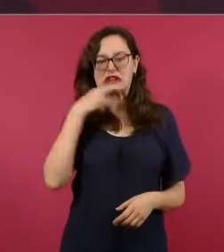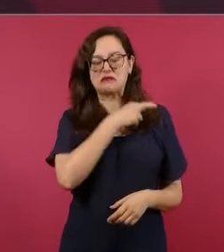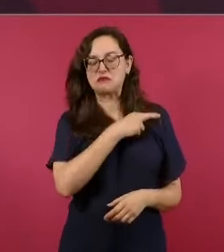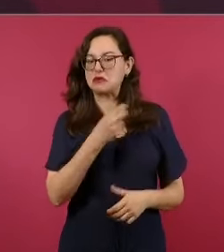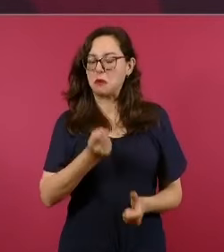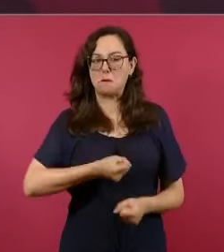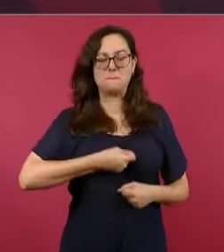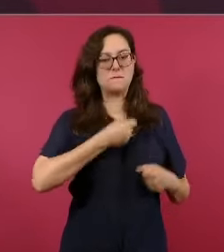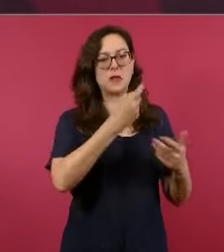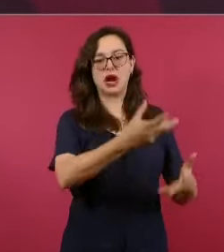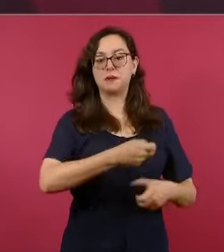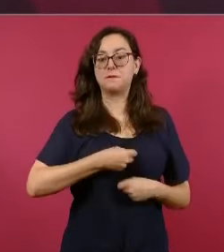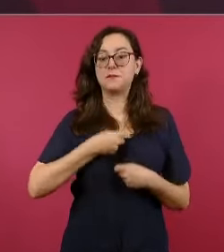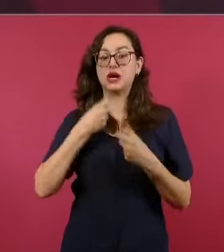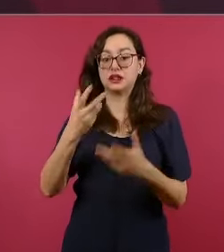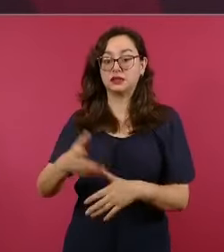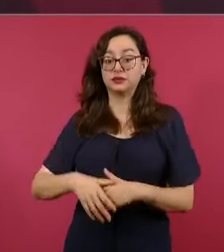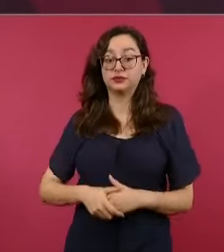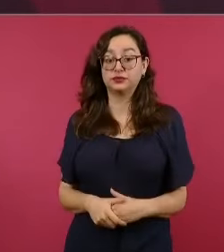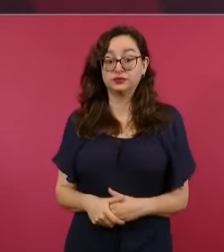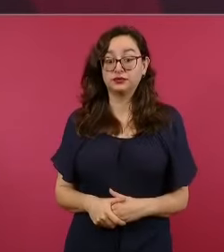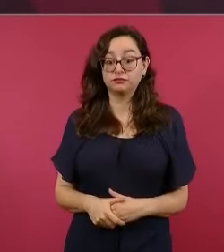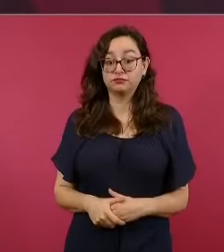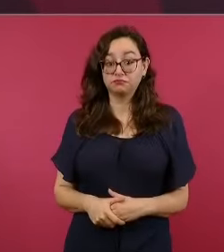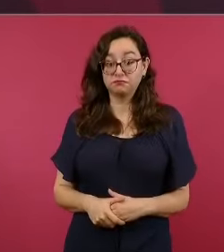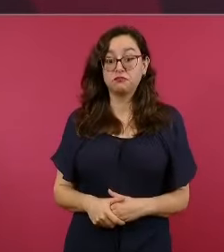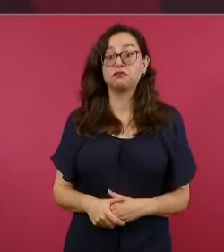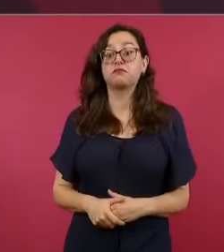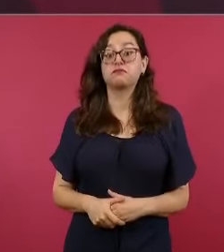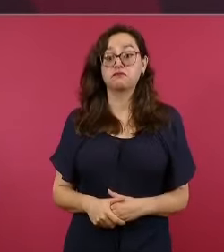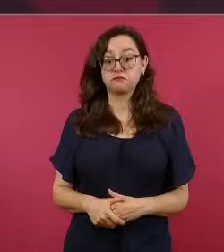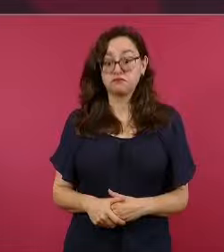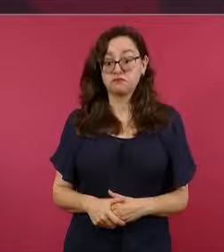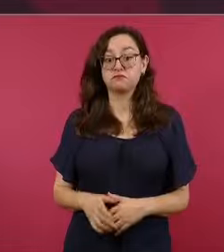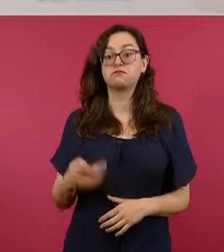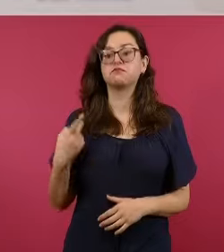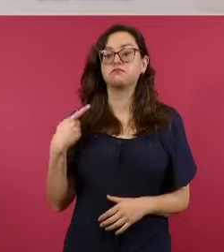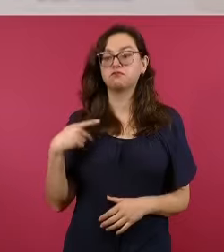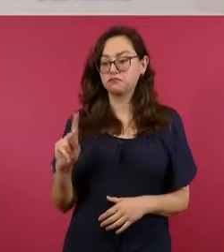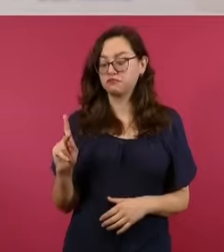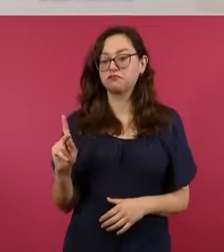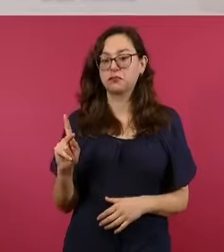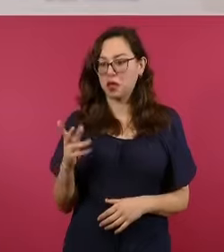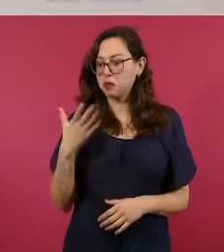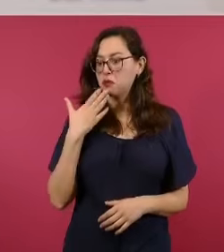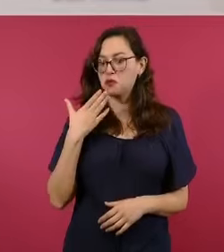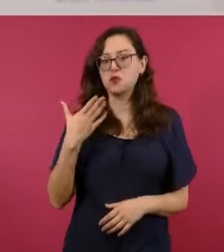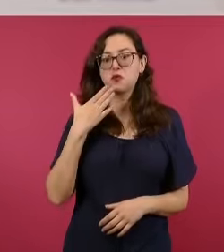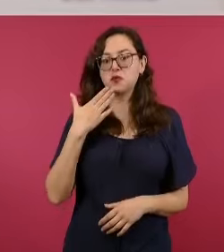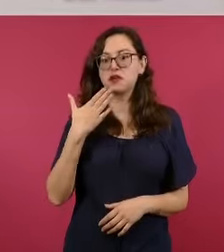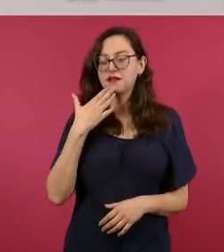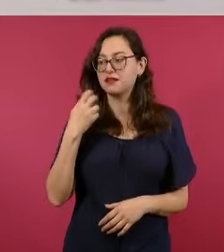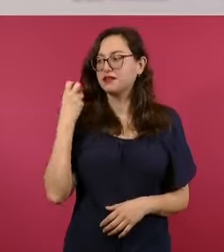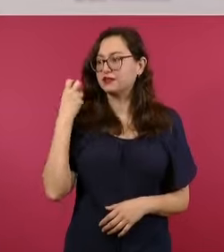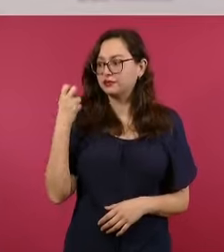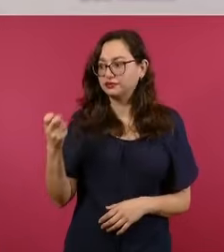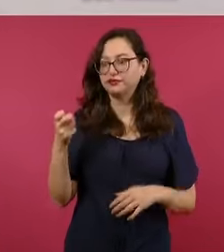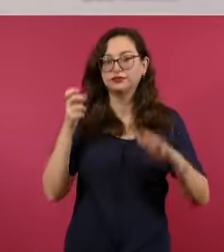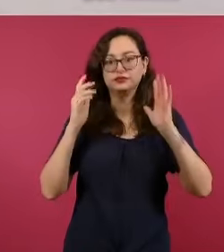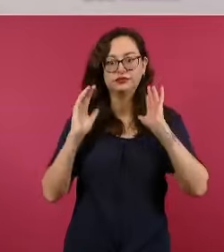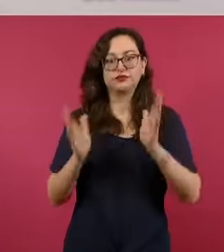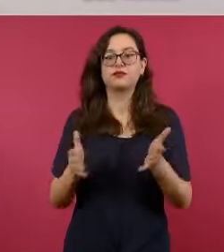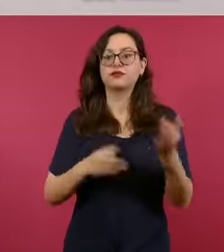cobre pero ganamos eh Porque así es como vamos a